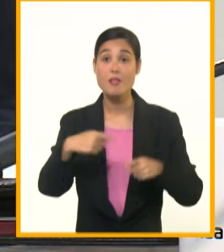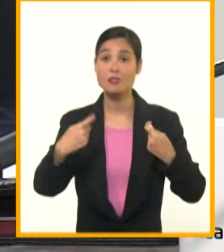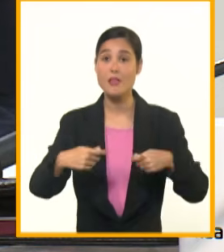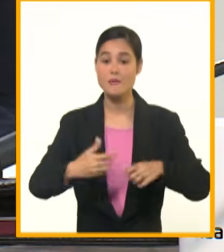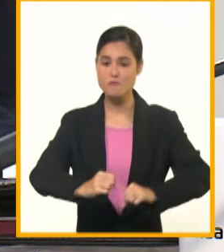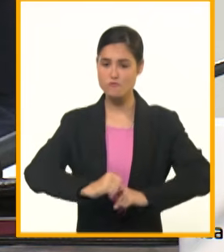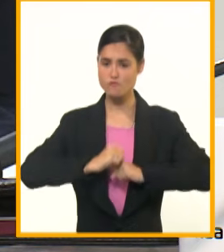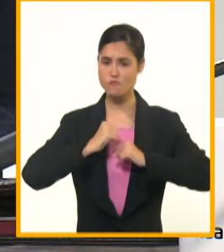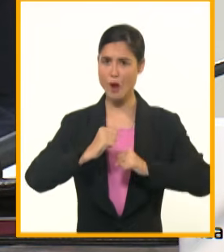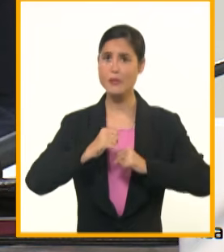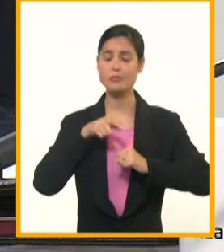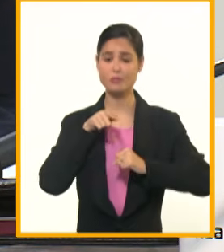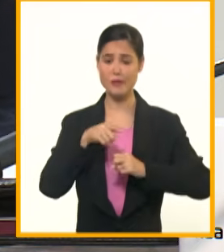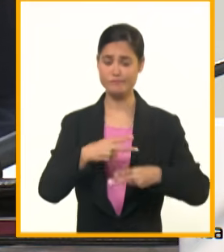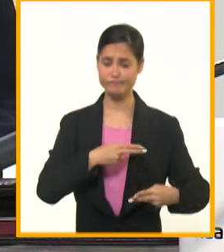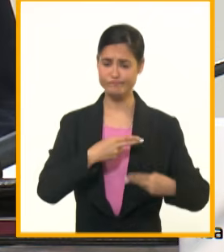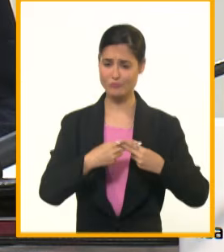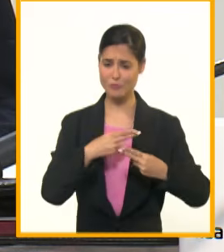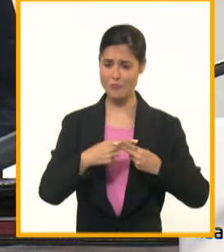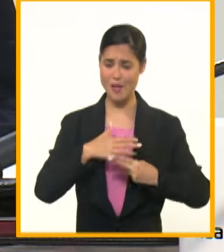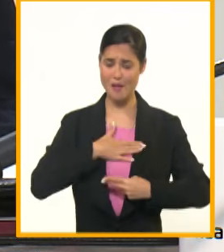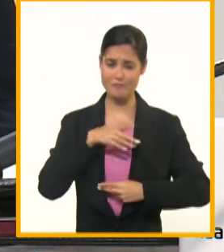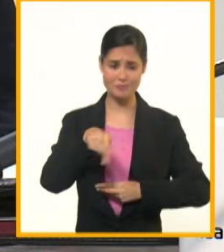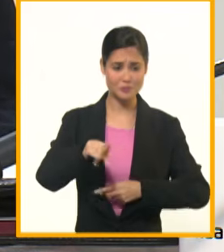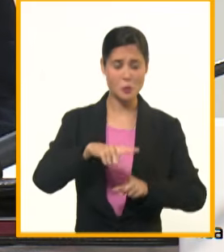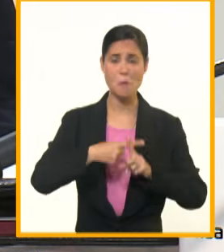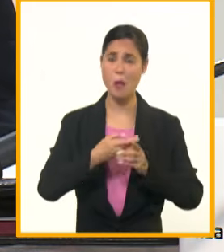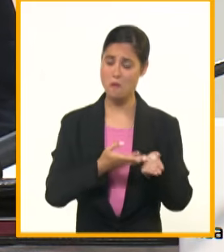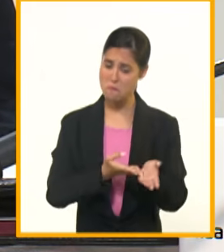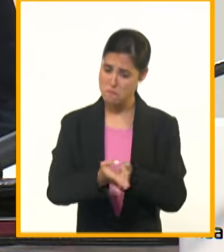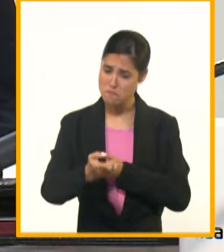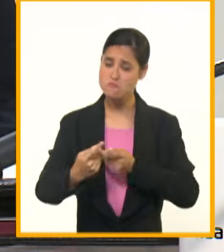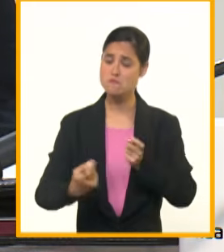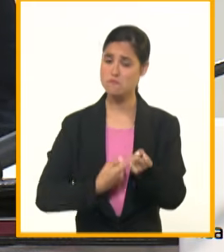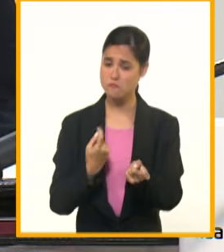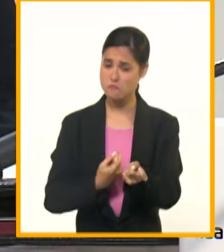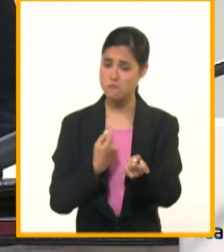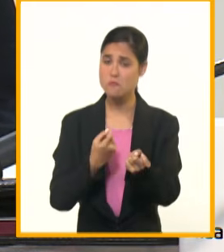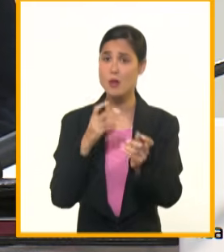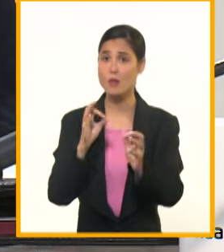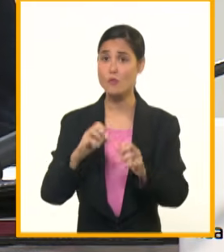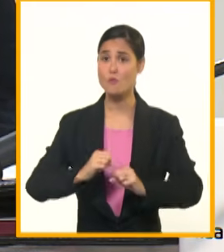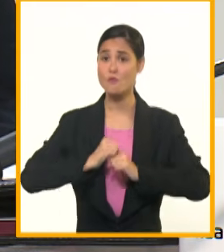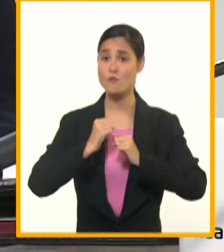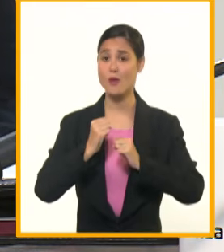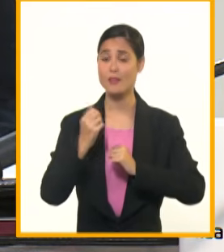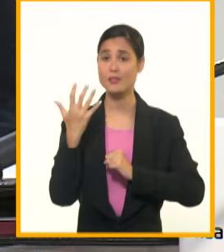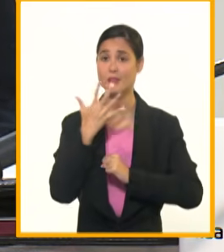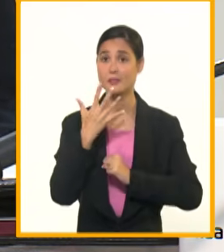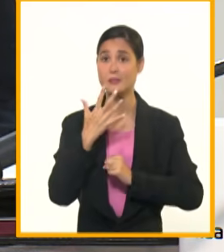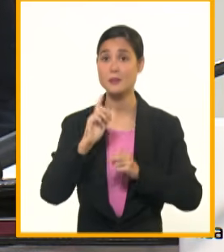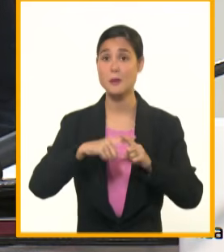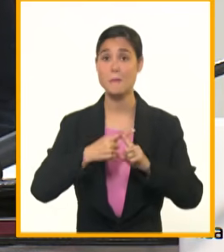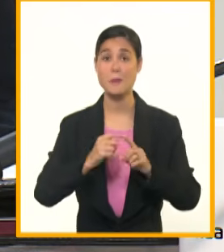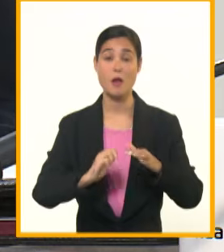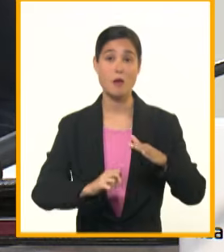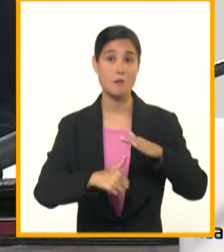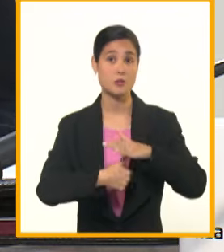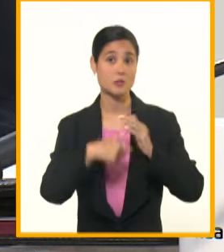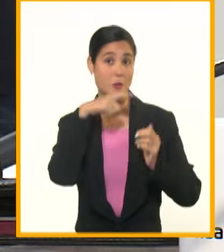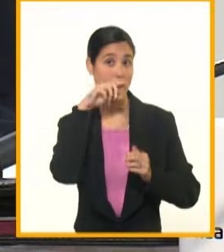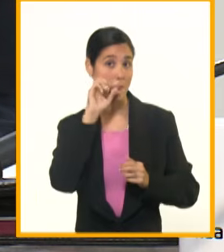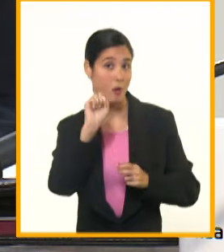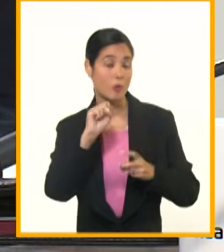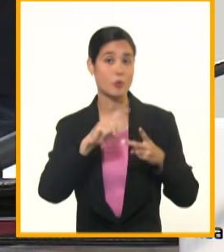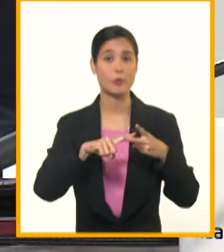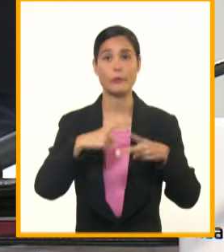ratificando que estarán pues mostrando toda su fortaleza como pareja, tanto él como Silvia, en el